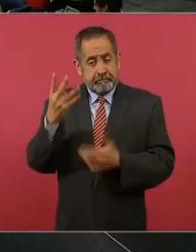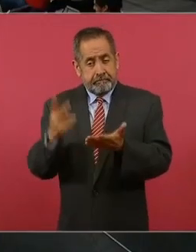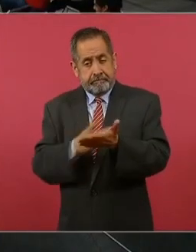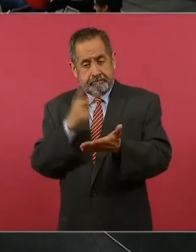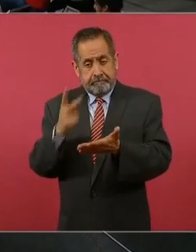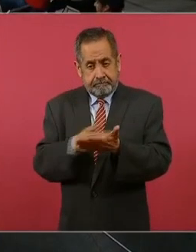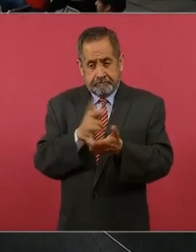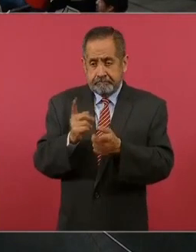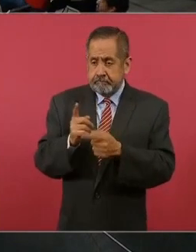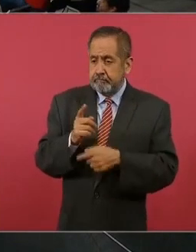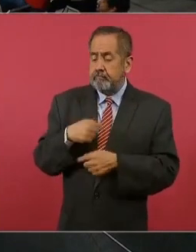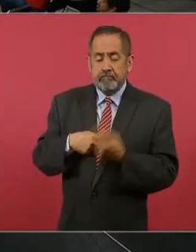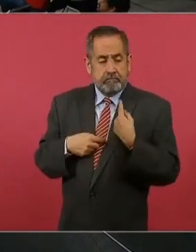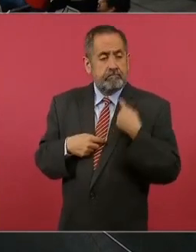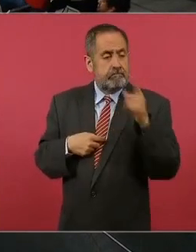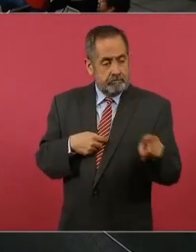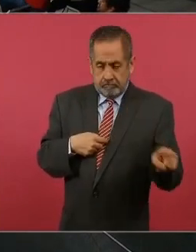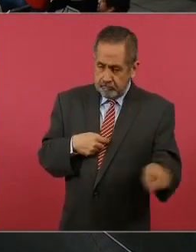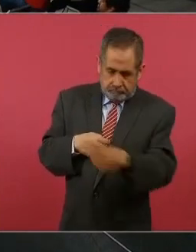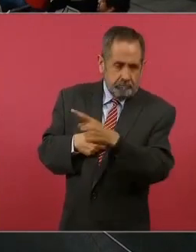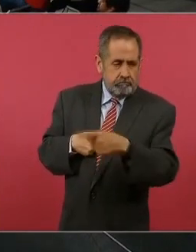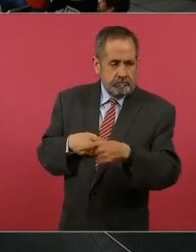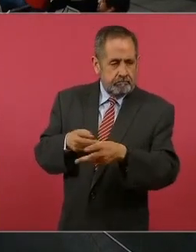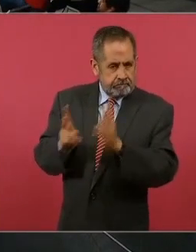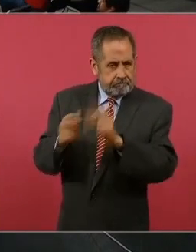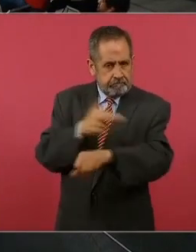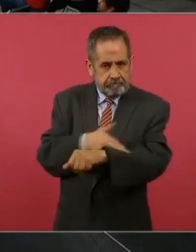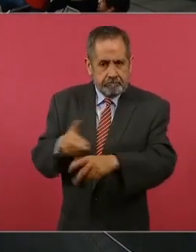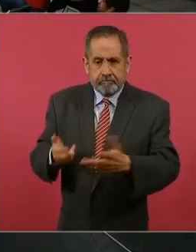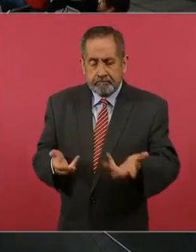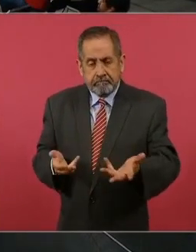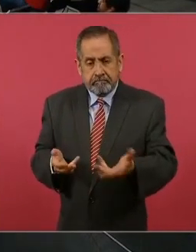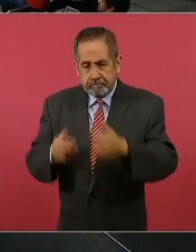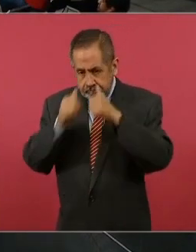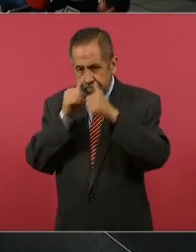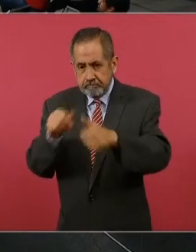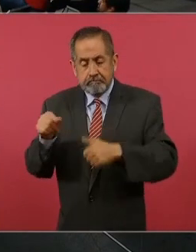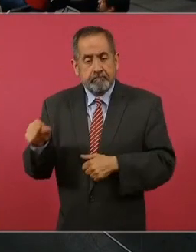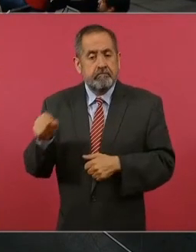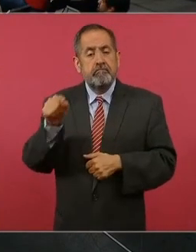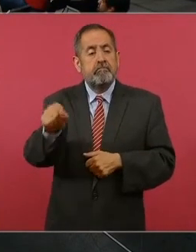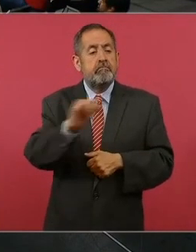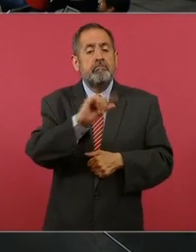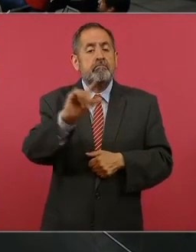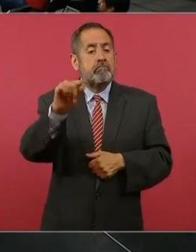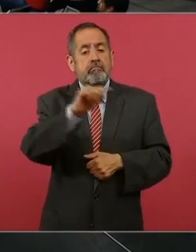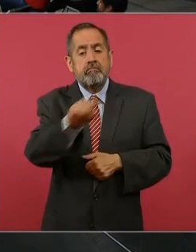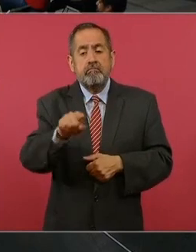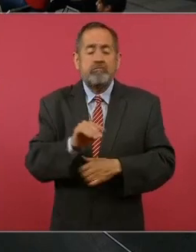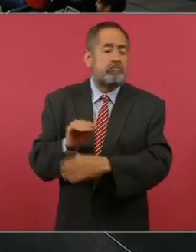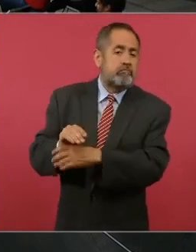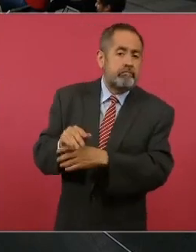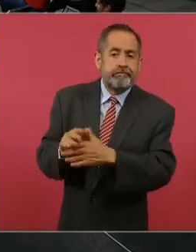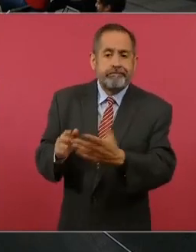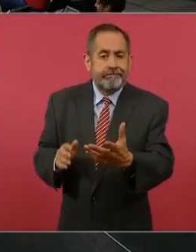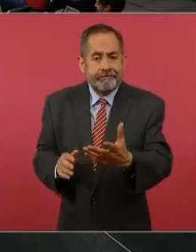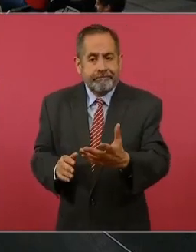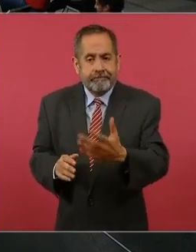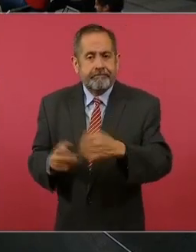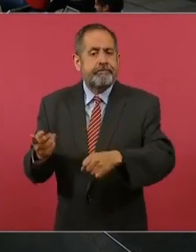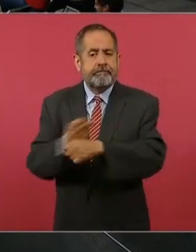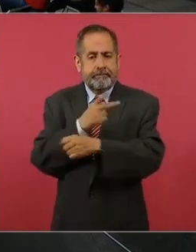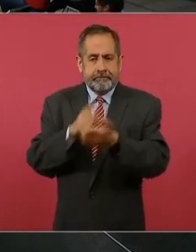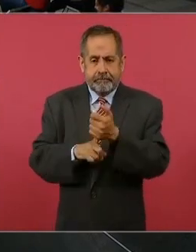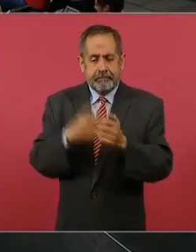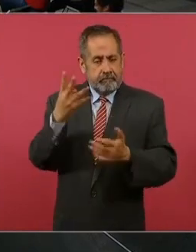que usted ha dado una instrucción al señor Leoncio para que se dirija a ciertos funcionarios, y esto que le voy a describir es lo que le ha